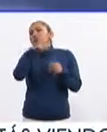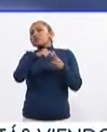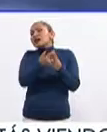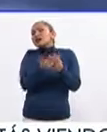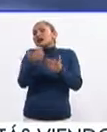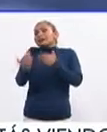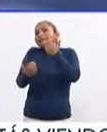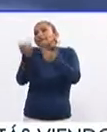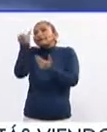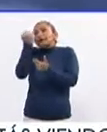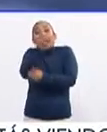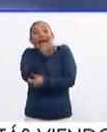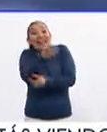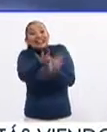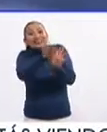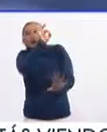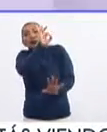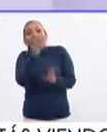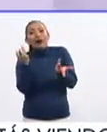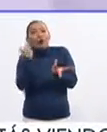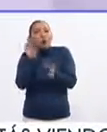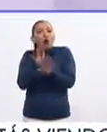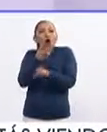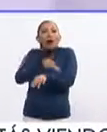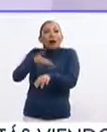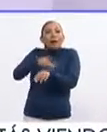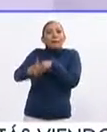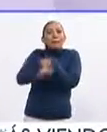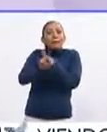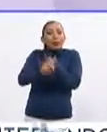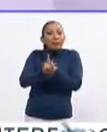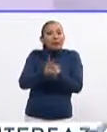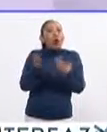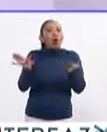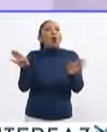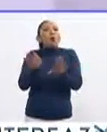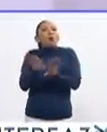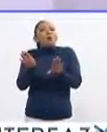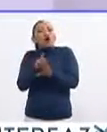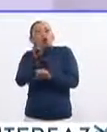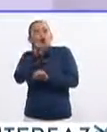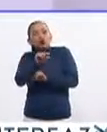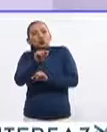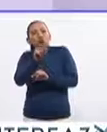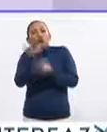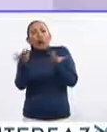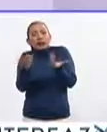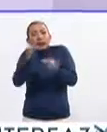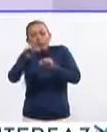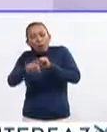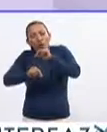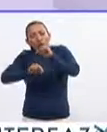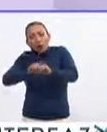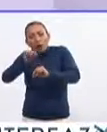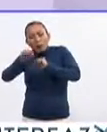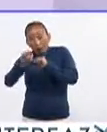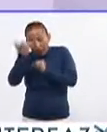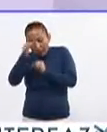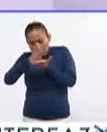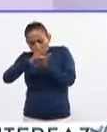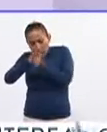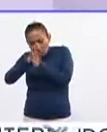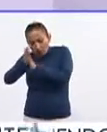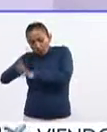cómo te surgió esta necesidad de resolver este problema, cómo fuiste logrando pues aterrizar estas